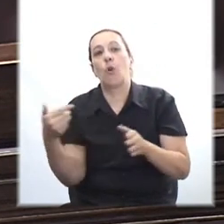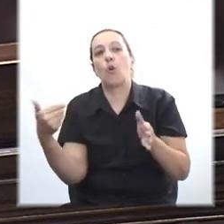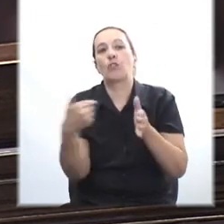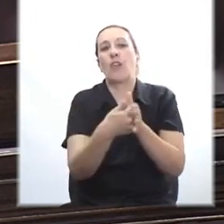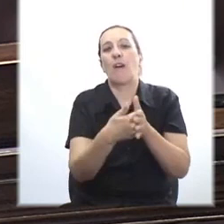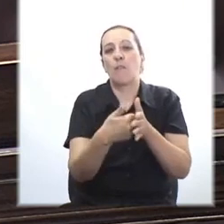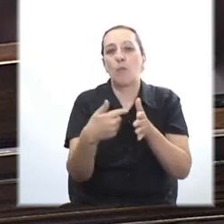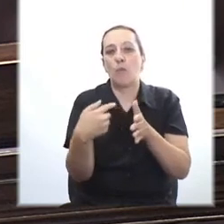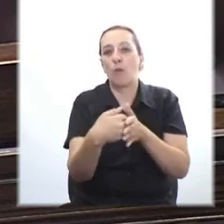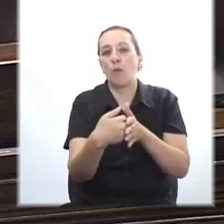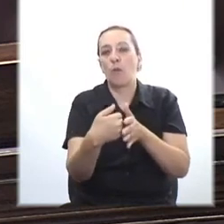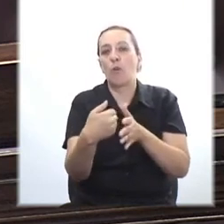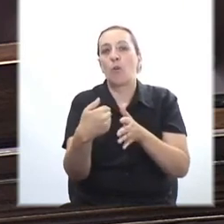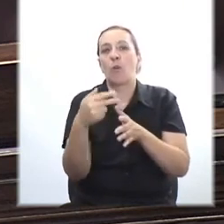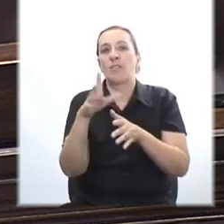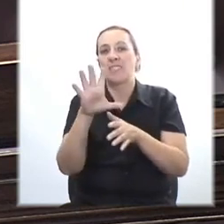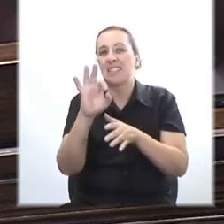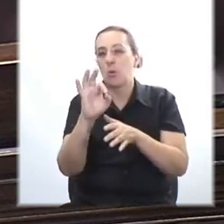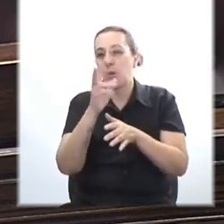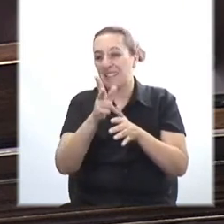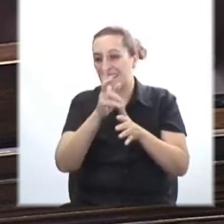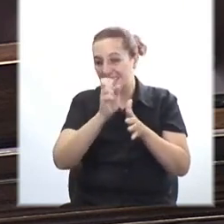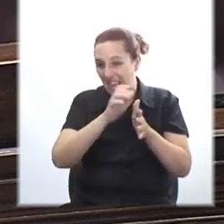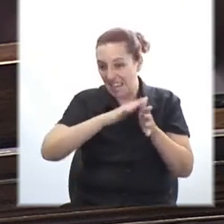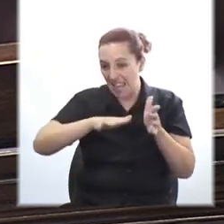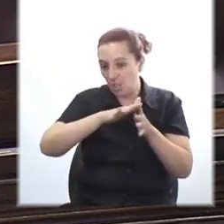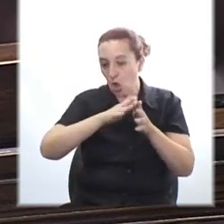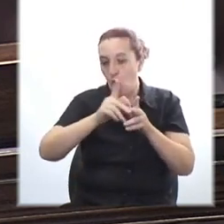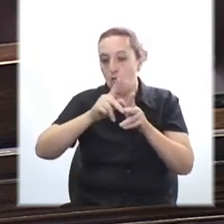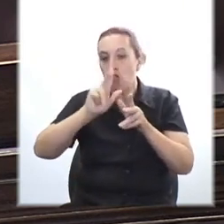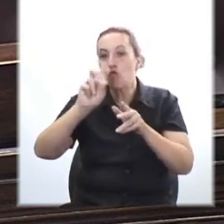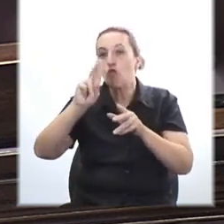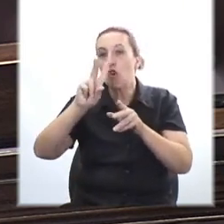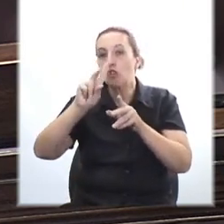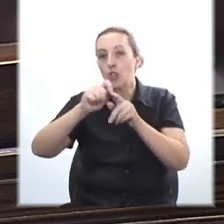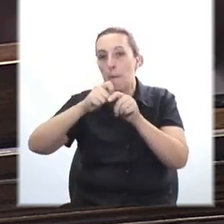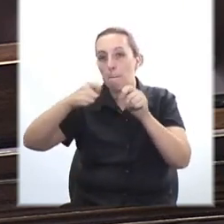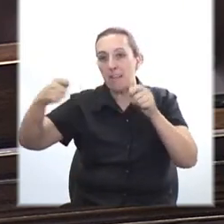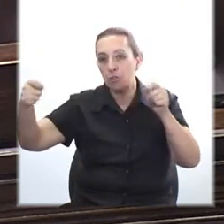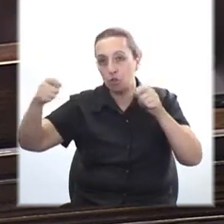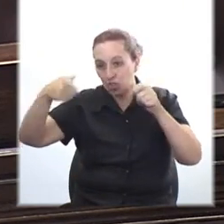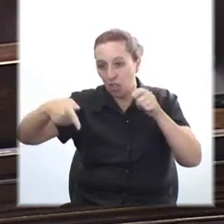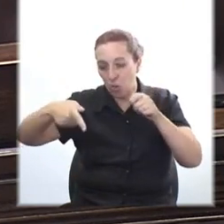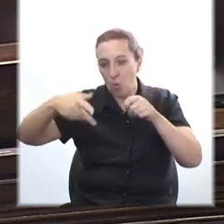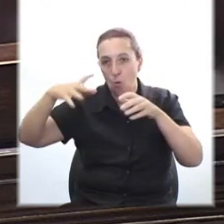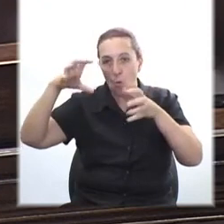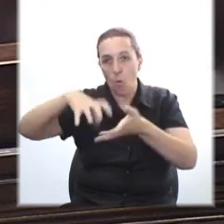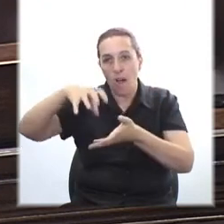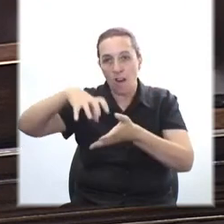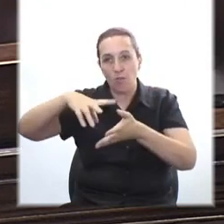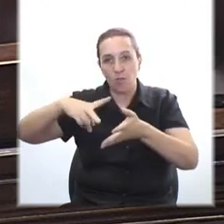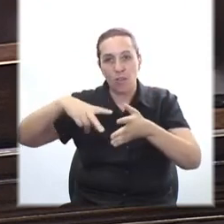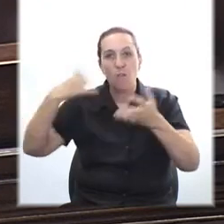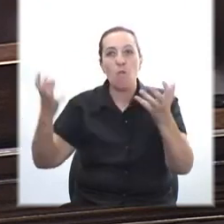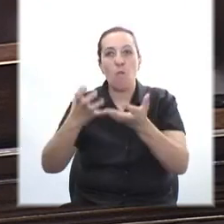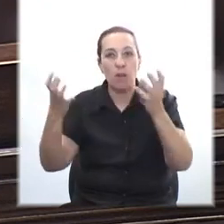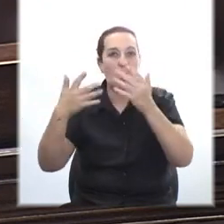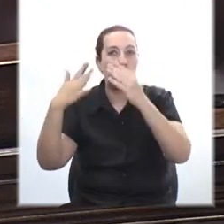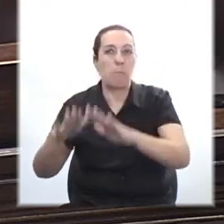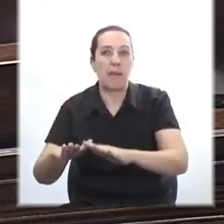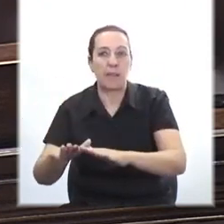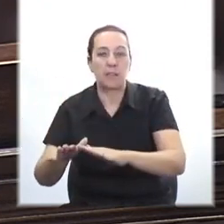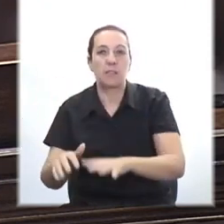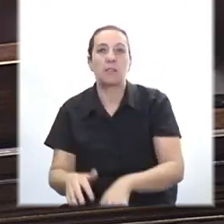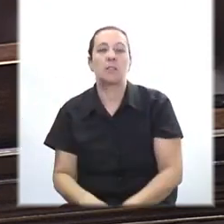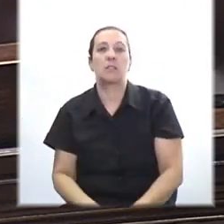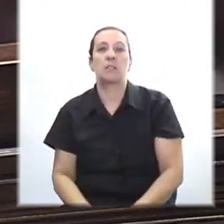cada 50 hectáreas de 12 metros con franjas de 4 metros adyacentes, ¿verdad? Si los mismos